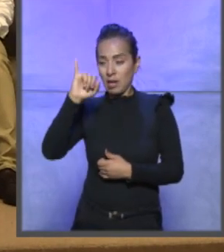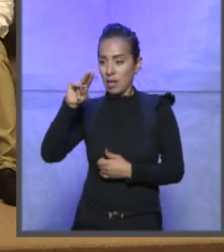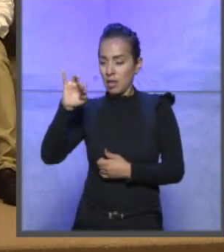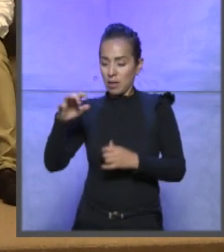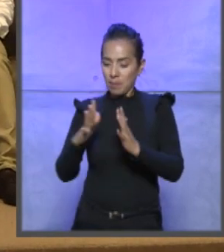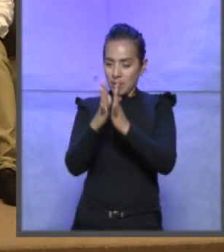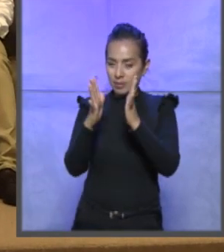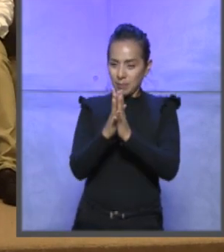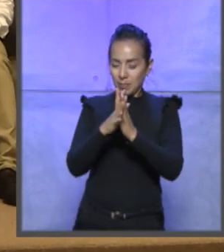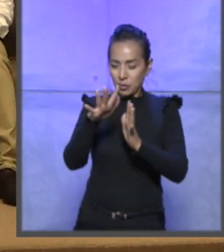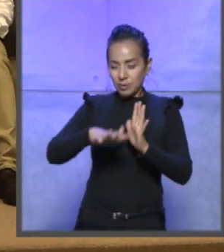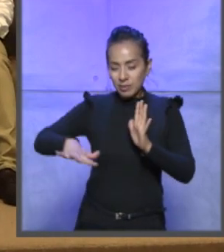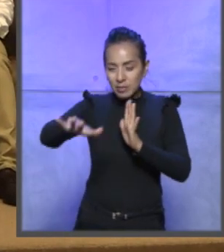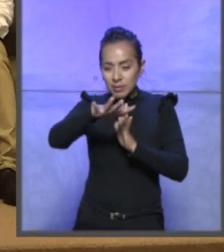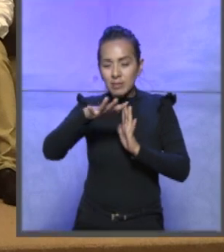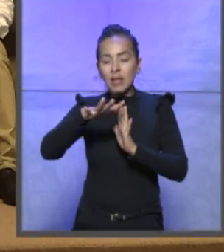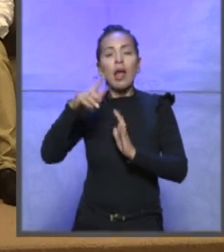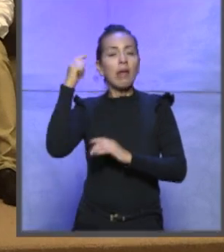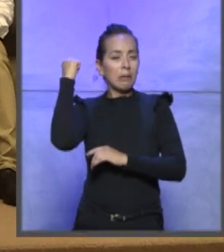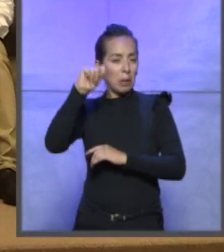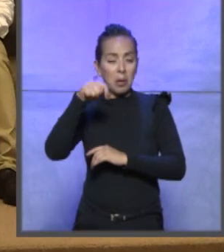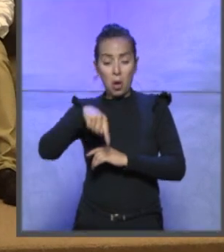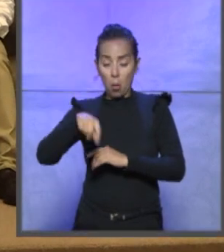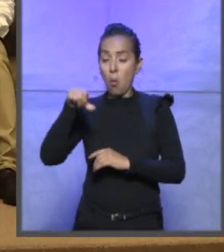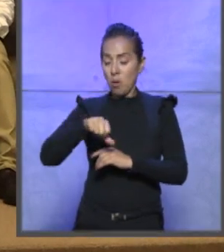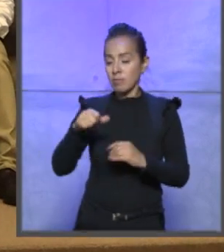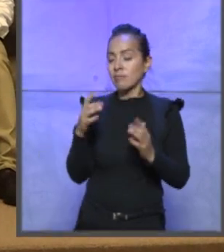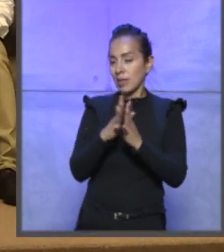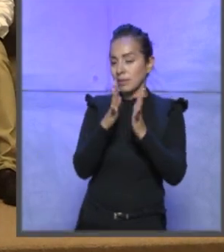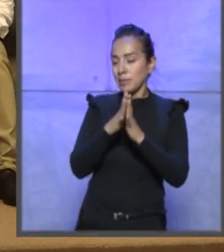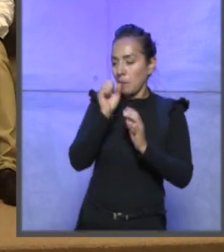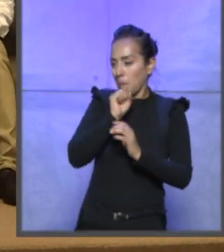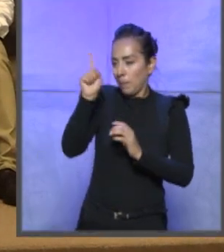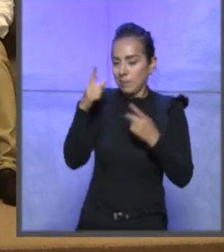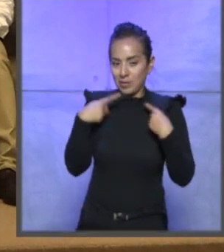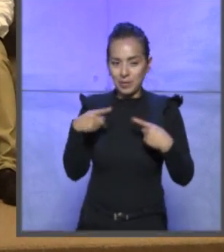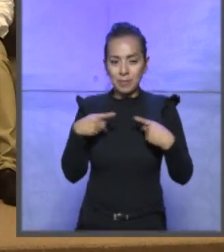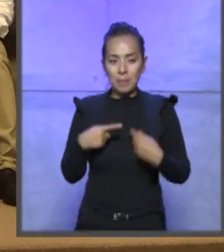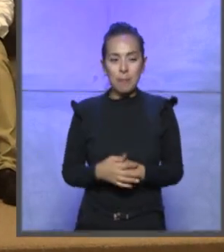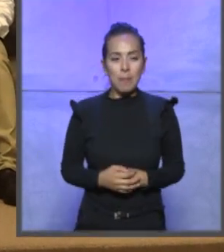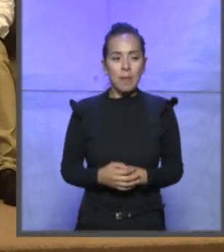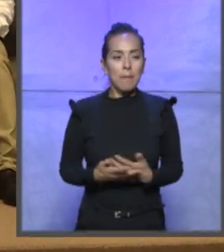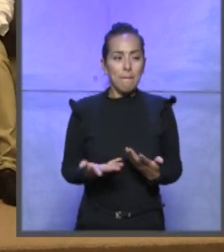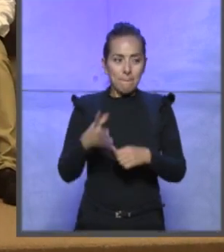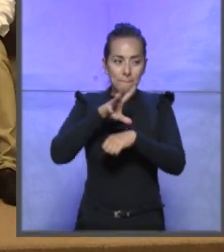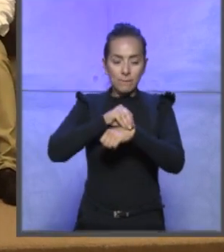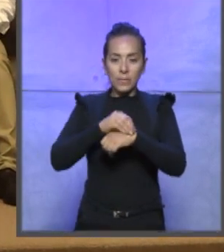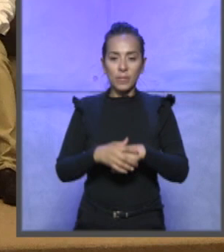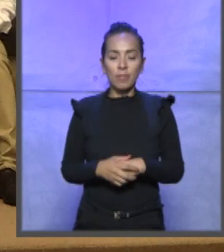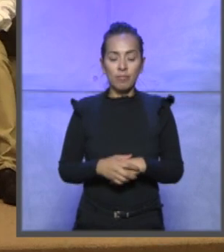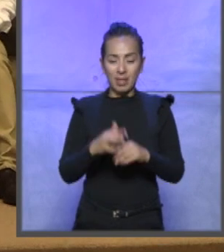y de Participación Ciudadana de Tabasco, quien participa como experta en esta actividad. Y permítanme comentarles las